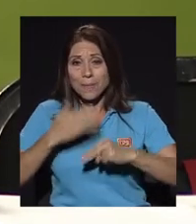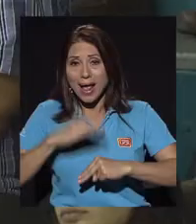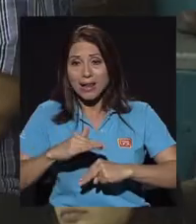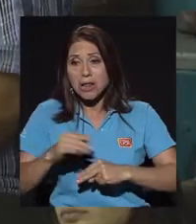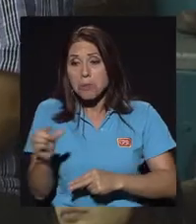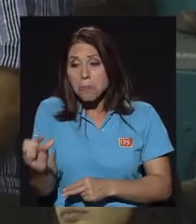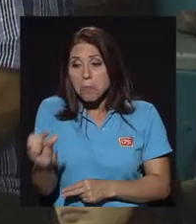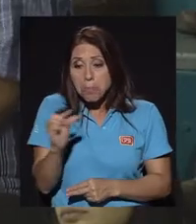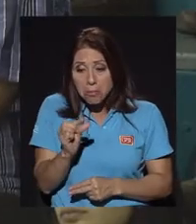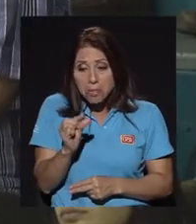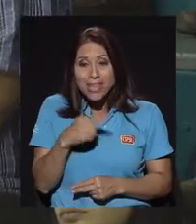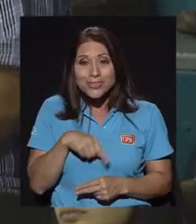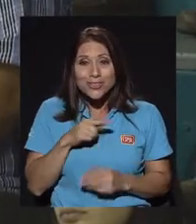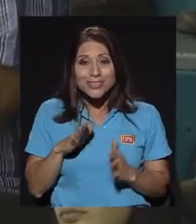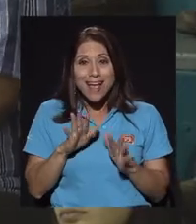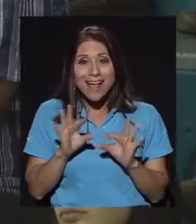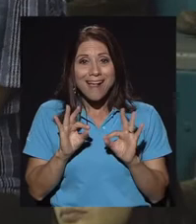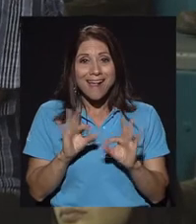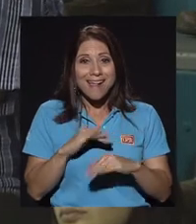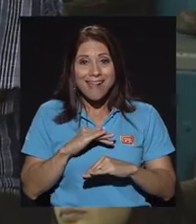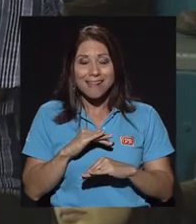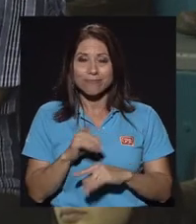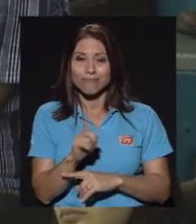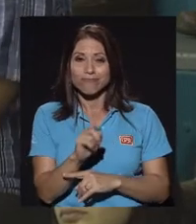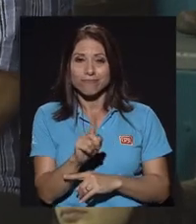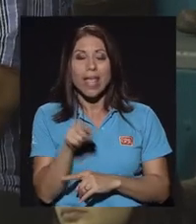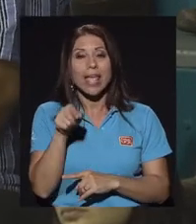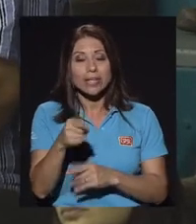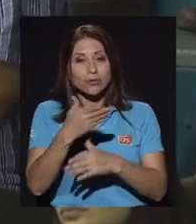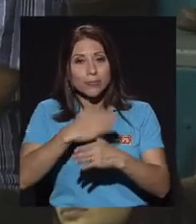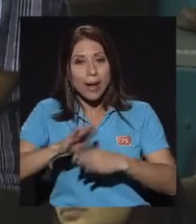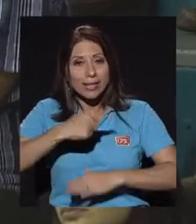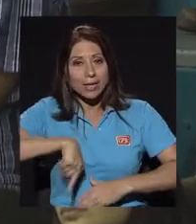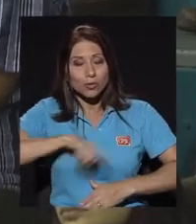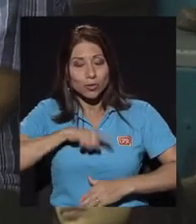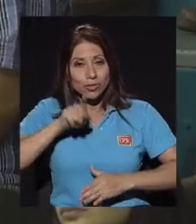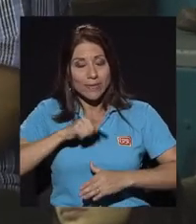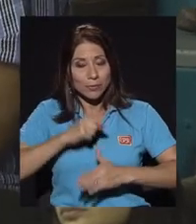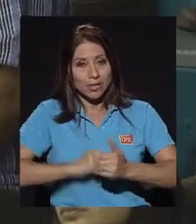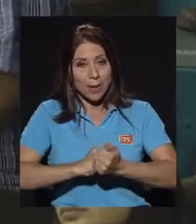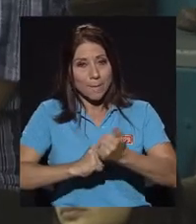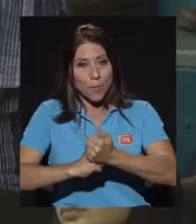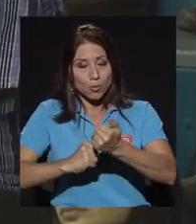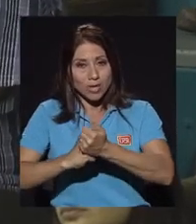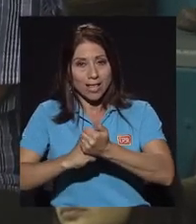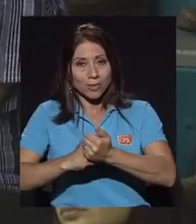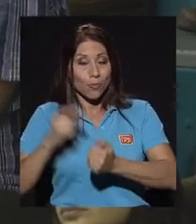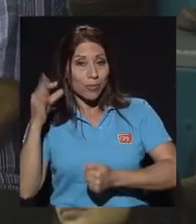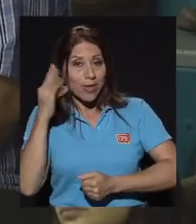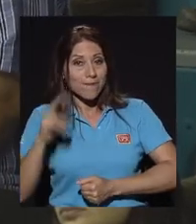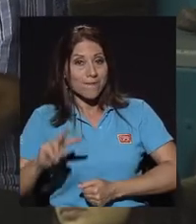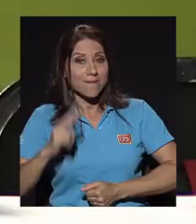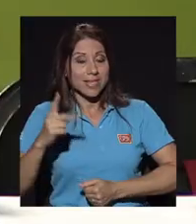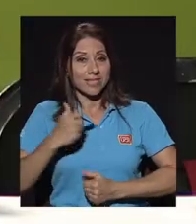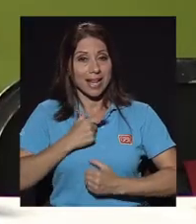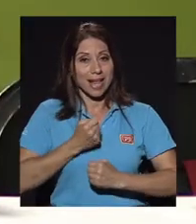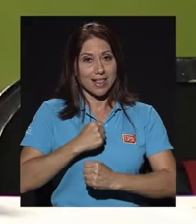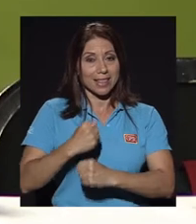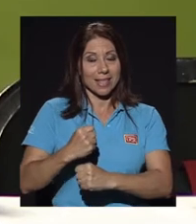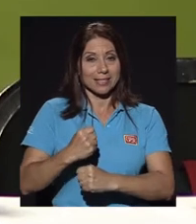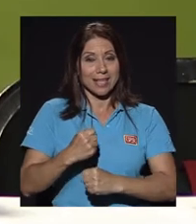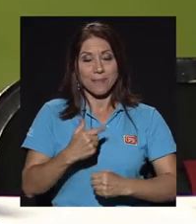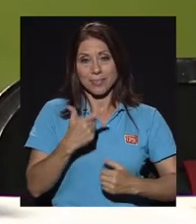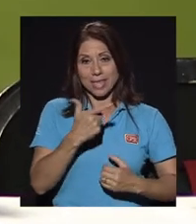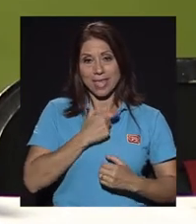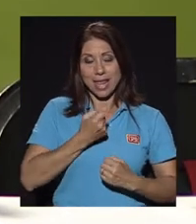entretenemos. Entonces, esto es también parte de lo que tenemos que ir apoyándonos, la vicealcaldesa y el alcalde.